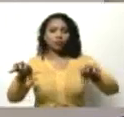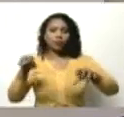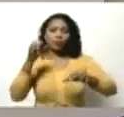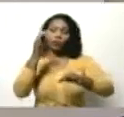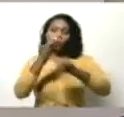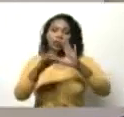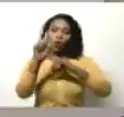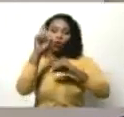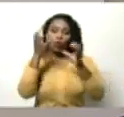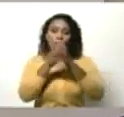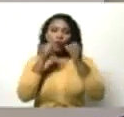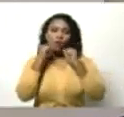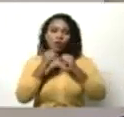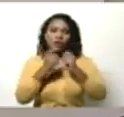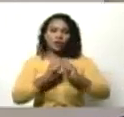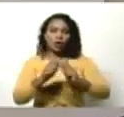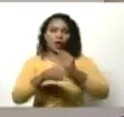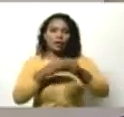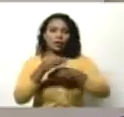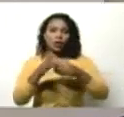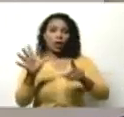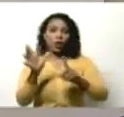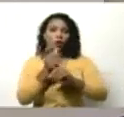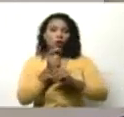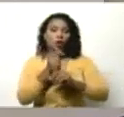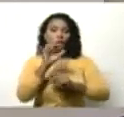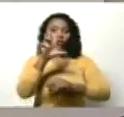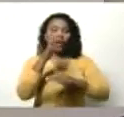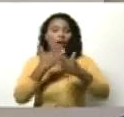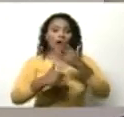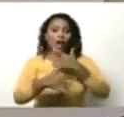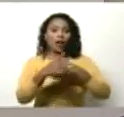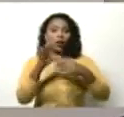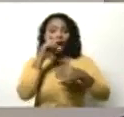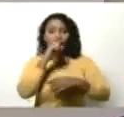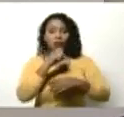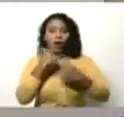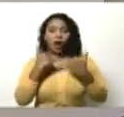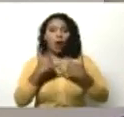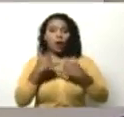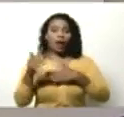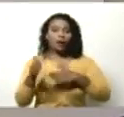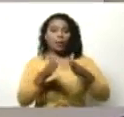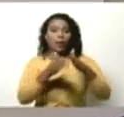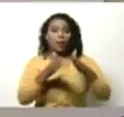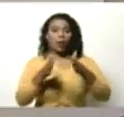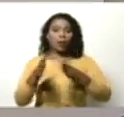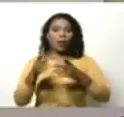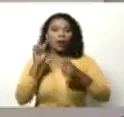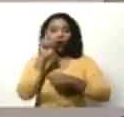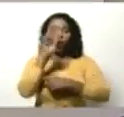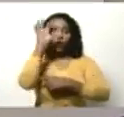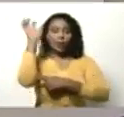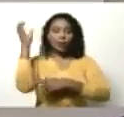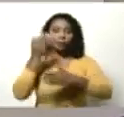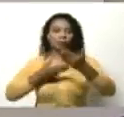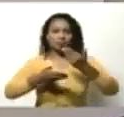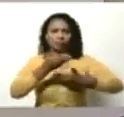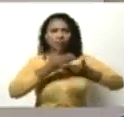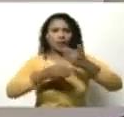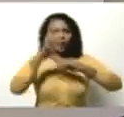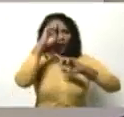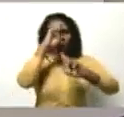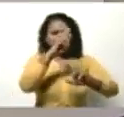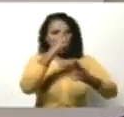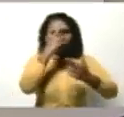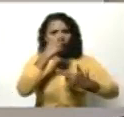sector radical intentó hacerlo y lo consiguió durante tres largos años. Pero ahora el camino es entre ambos, es la cooperación con